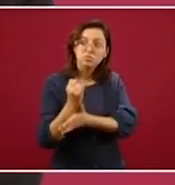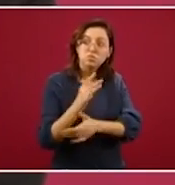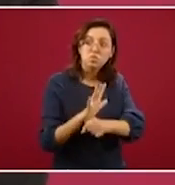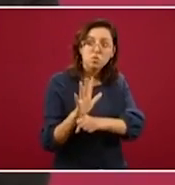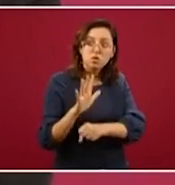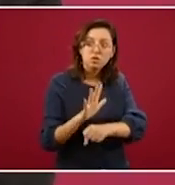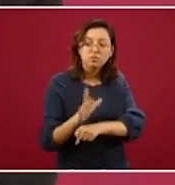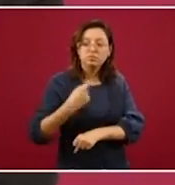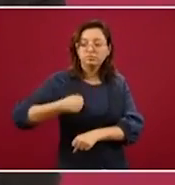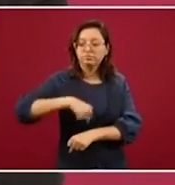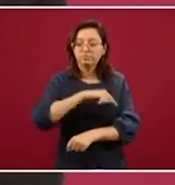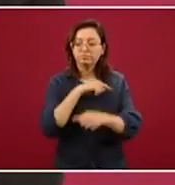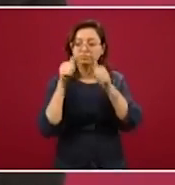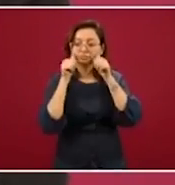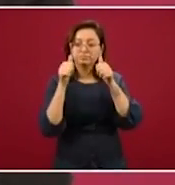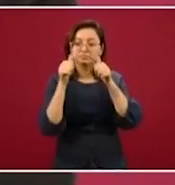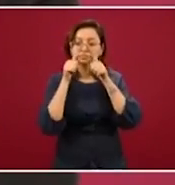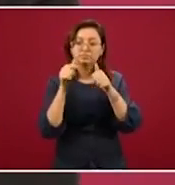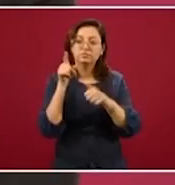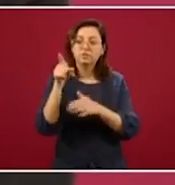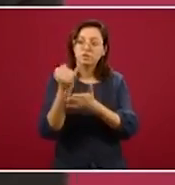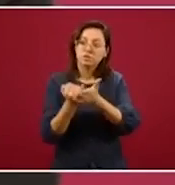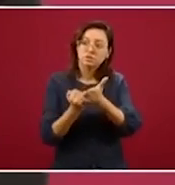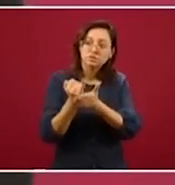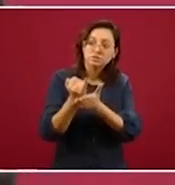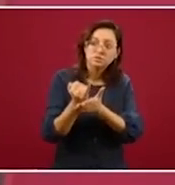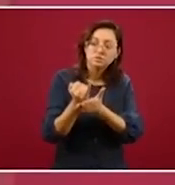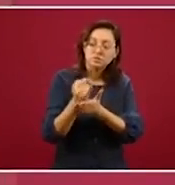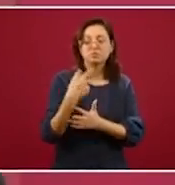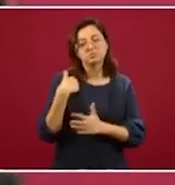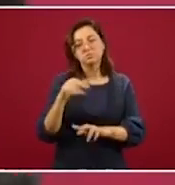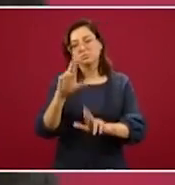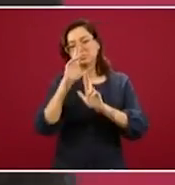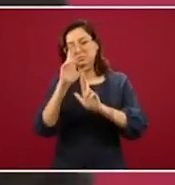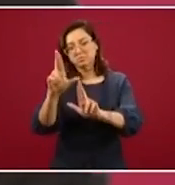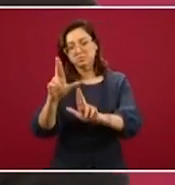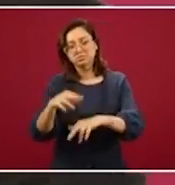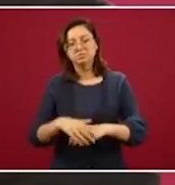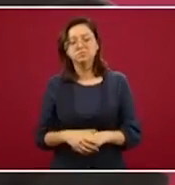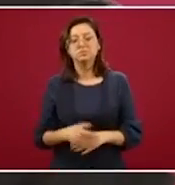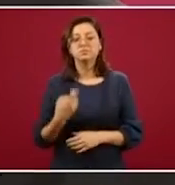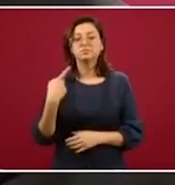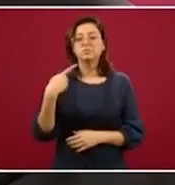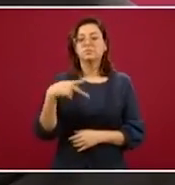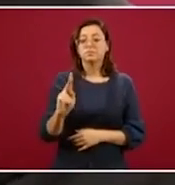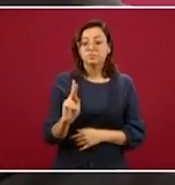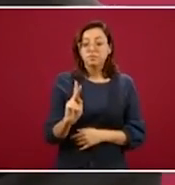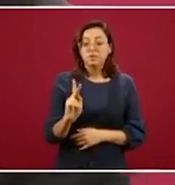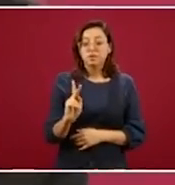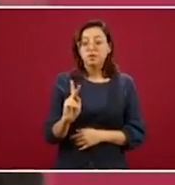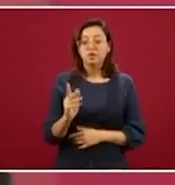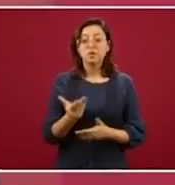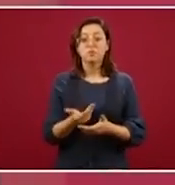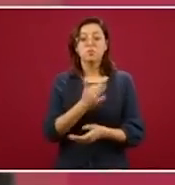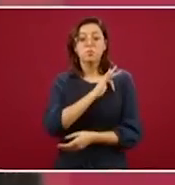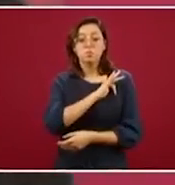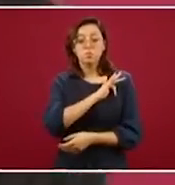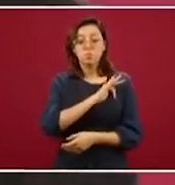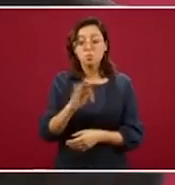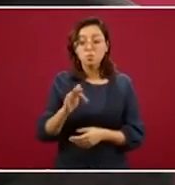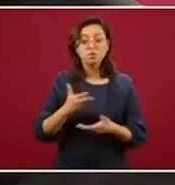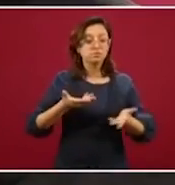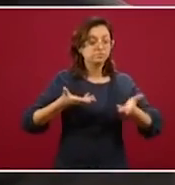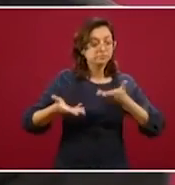vamos a respetar lo que el Poder Judicial decida. Pero si se puede llegar